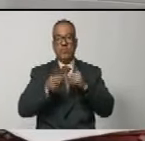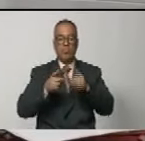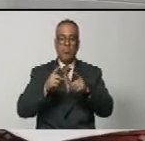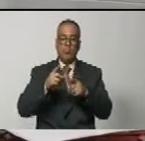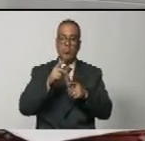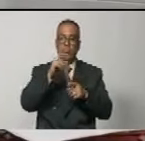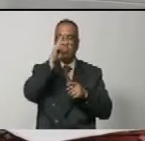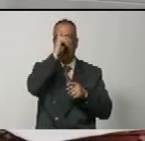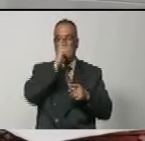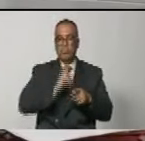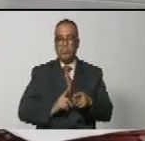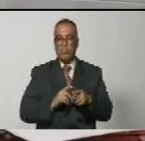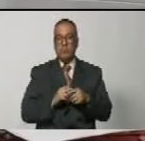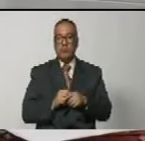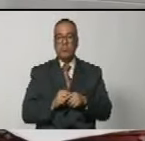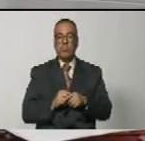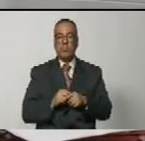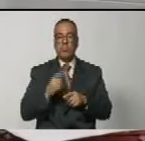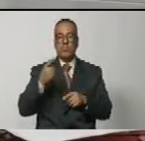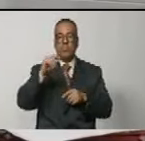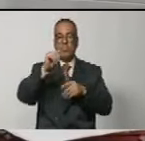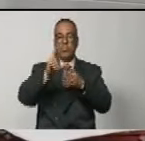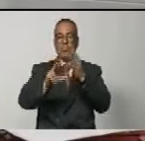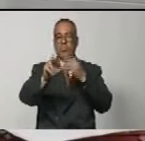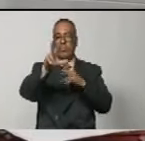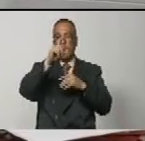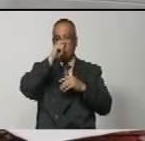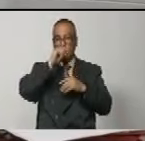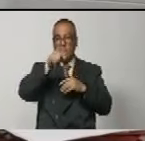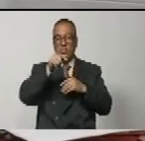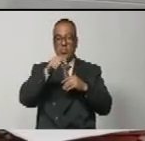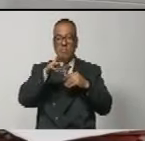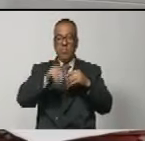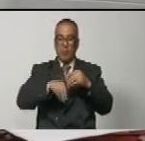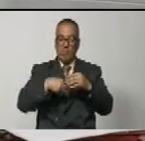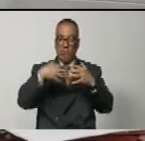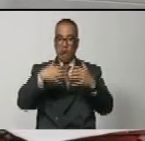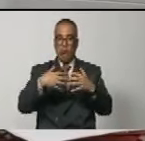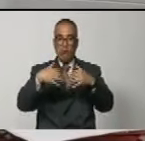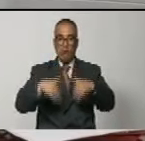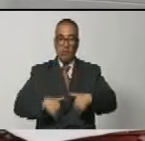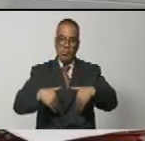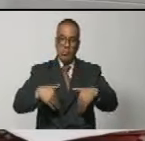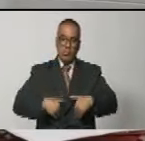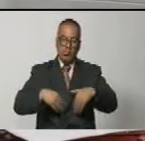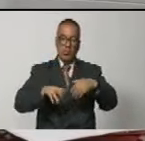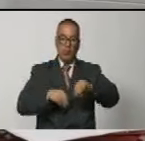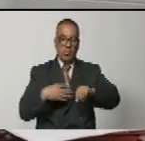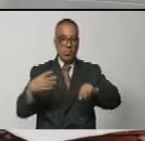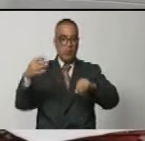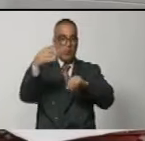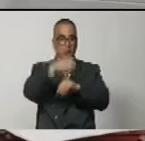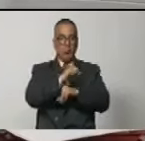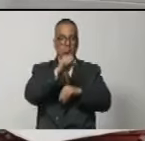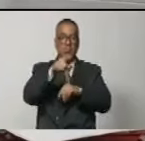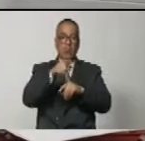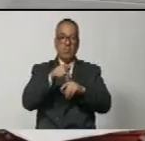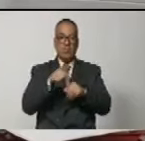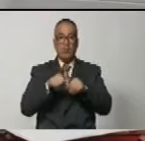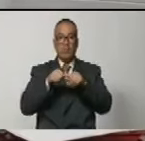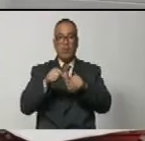de discapacidad, que durante 3 años han luchado para la conquista de